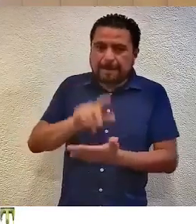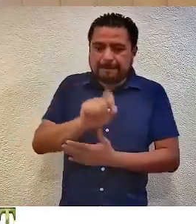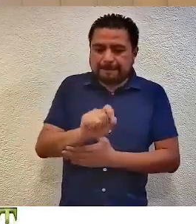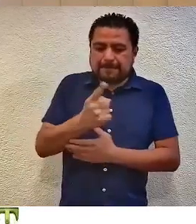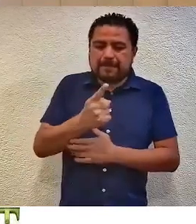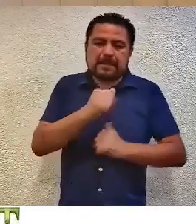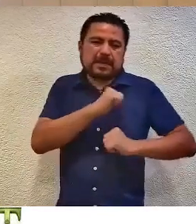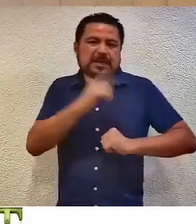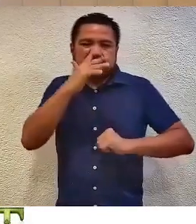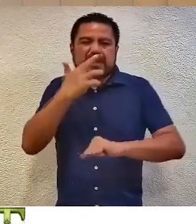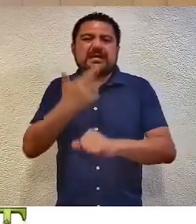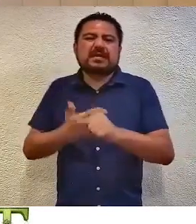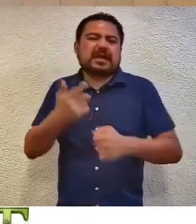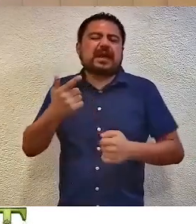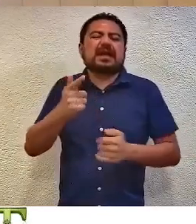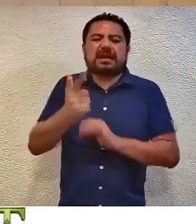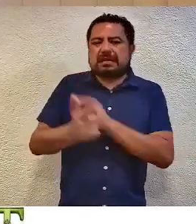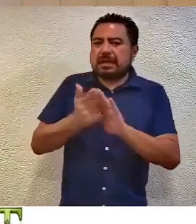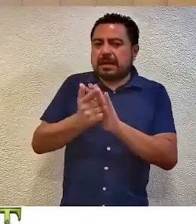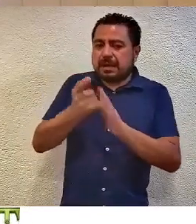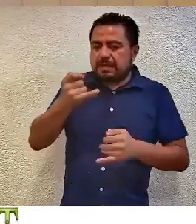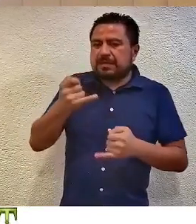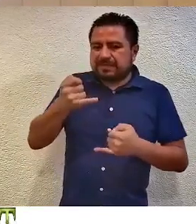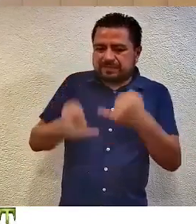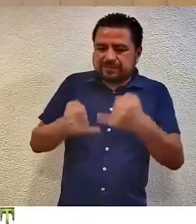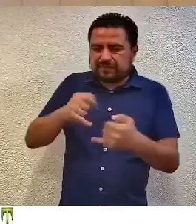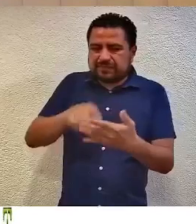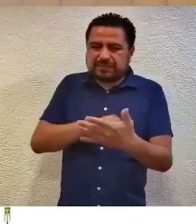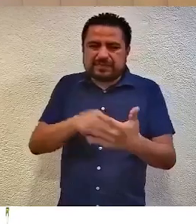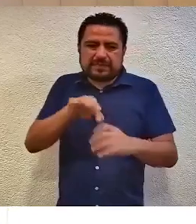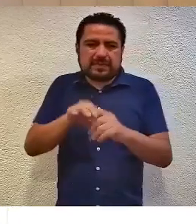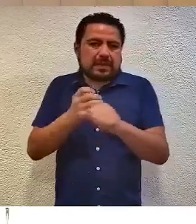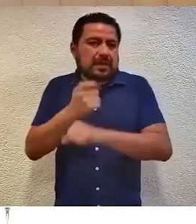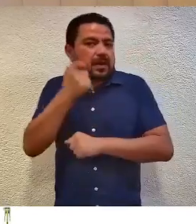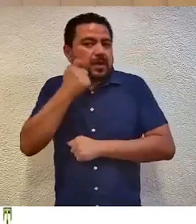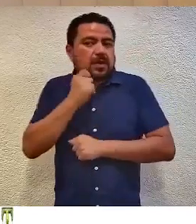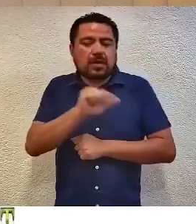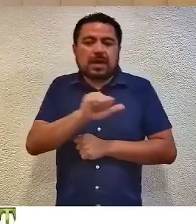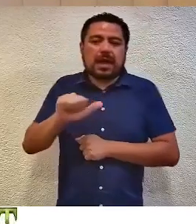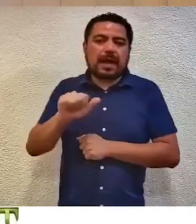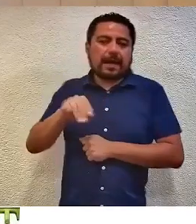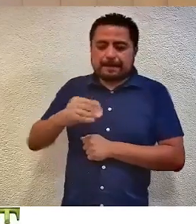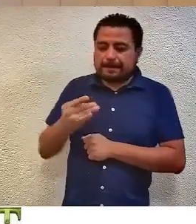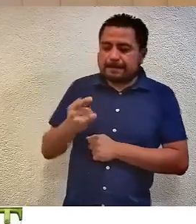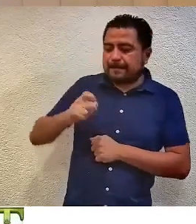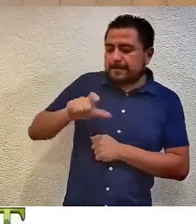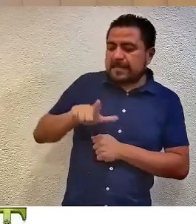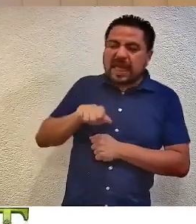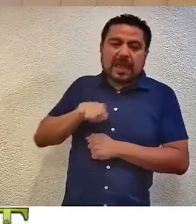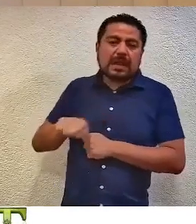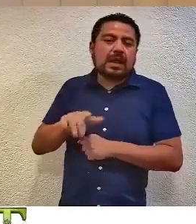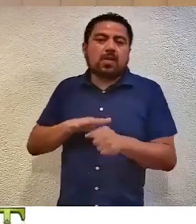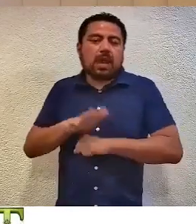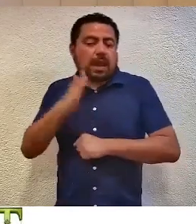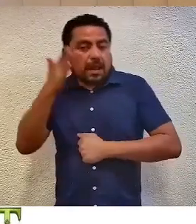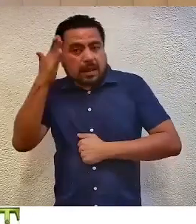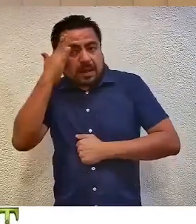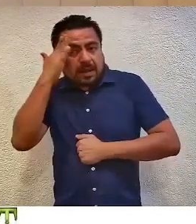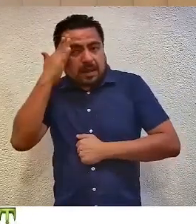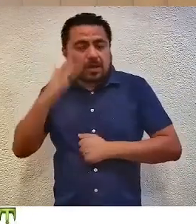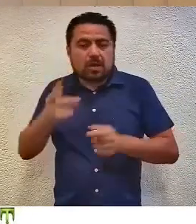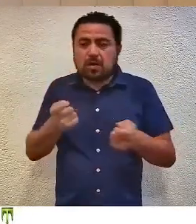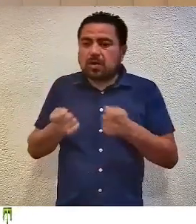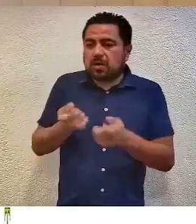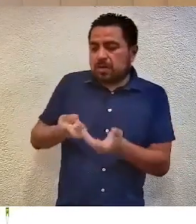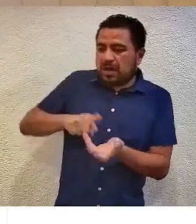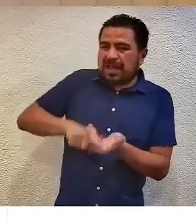la representante legal del Tribunal Electoral del Estado de Guerrero, con el ciudadano Miguel Ángel Rabadán Delgado, quien fungió como titular del órgano de control